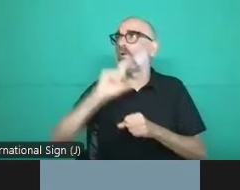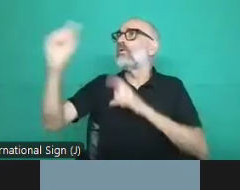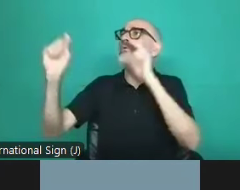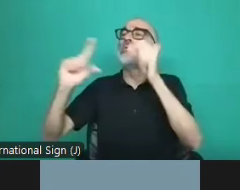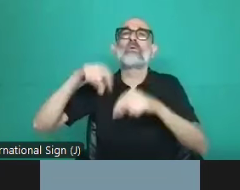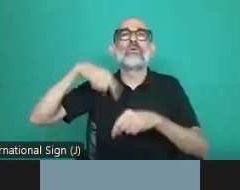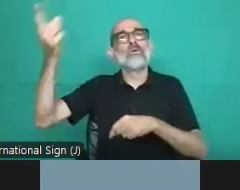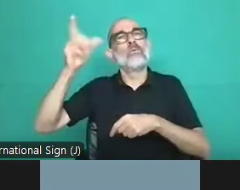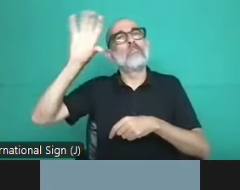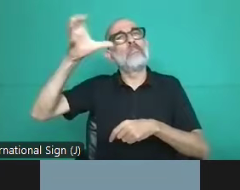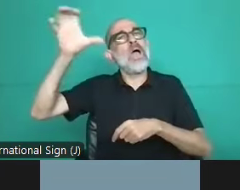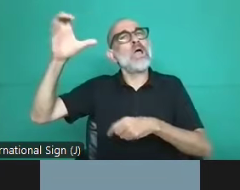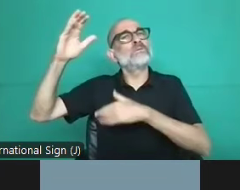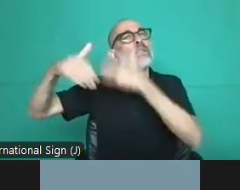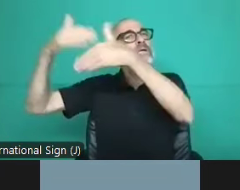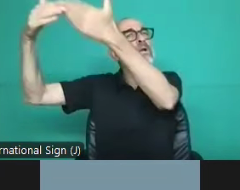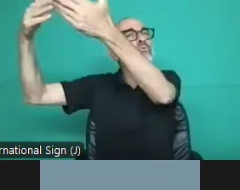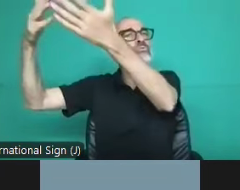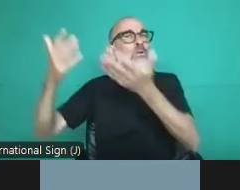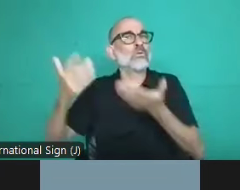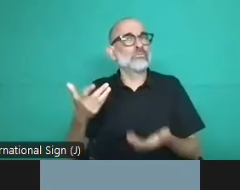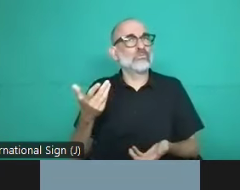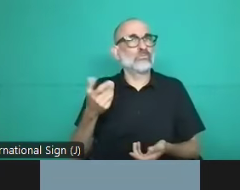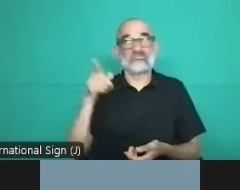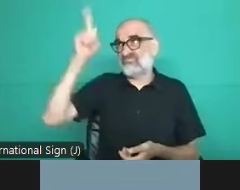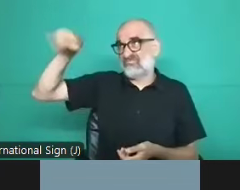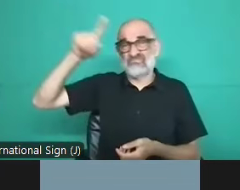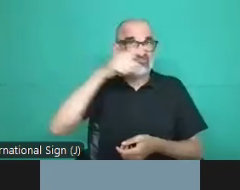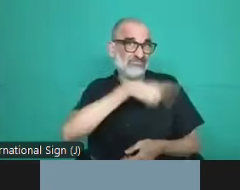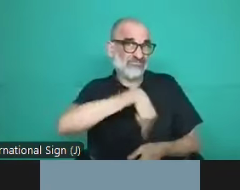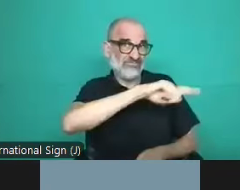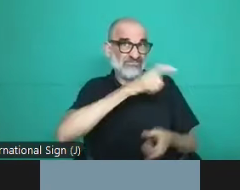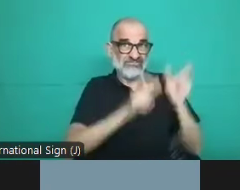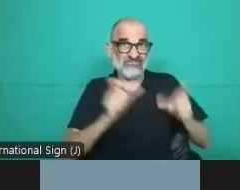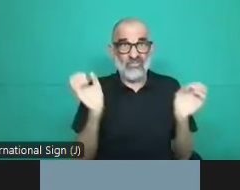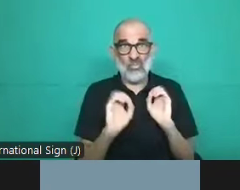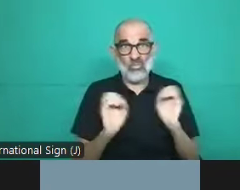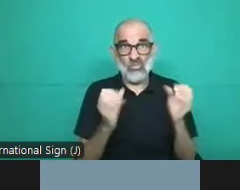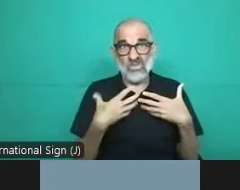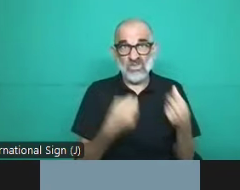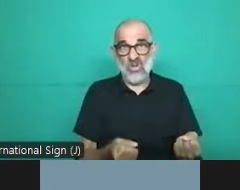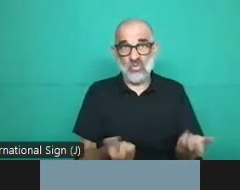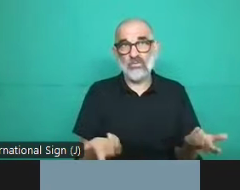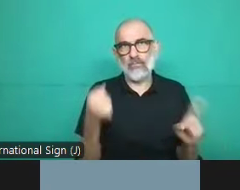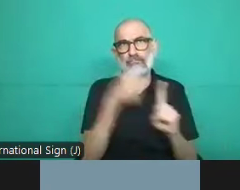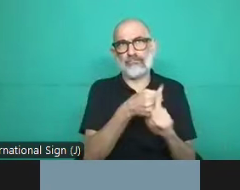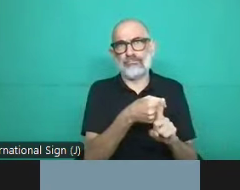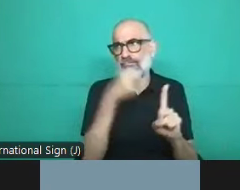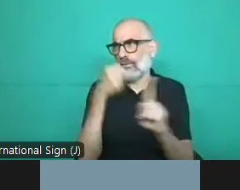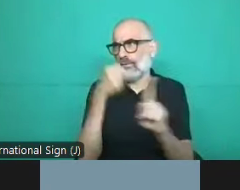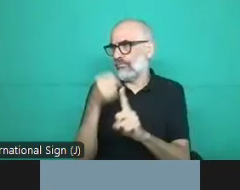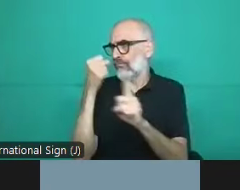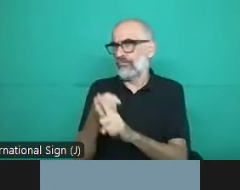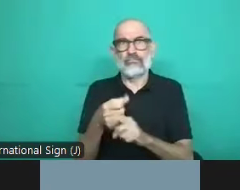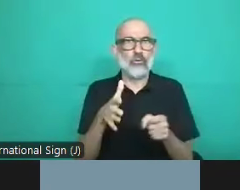los servicios, un afeta impacto a directo en la cobertura, salud de la impacto población. direto na saúde da Además, população. existen ya de por sí